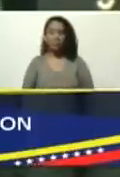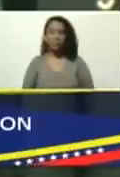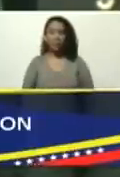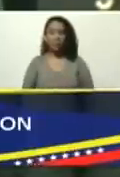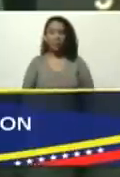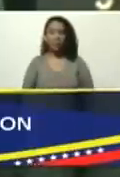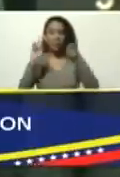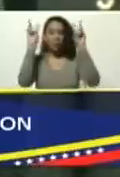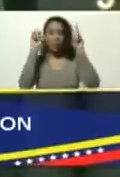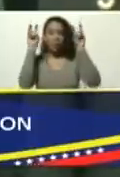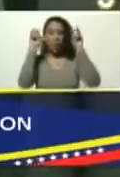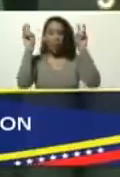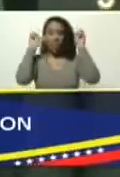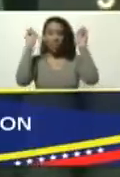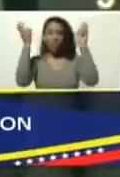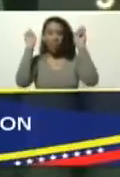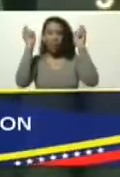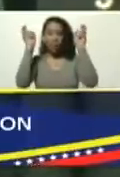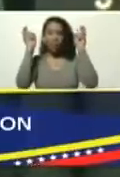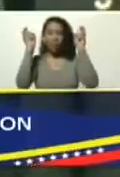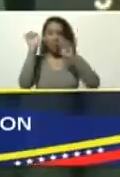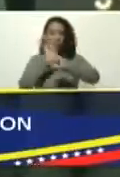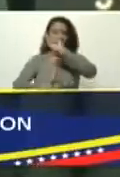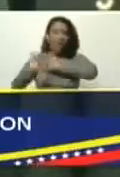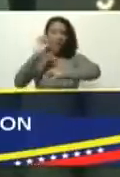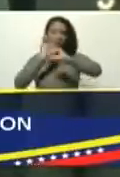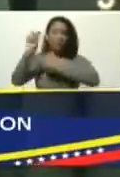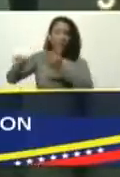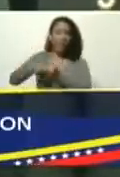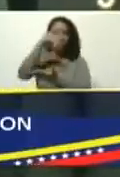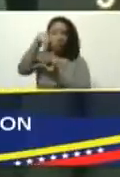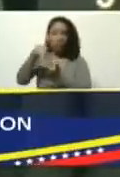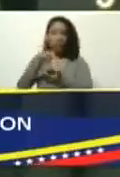del nuevo concepto de defensa nacional.